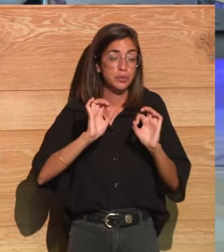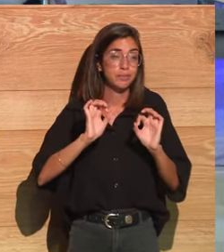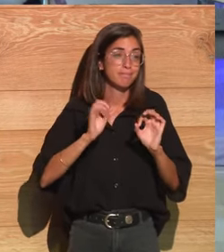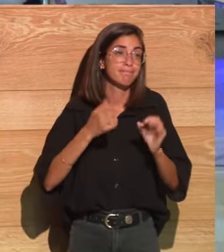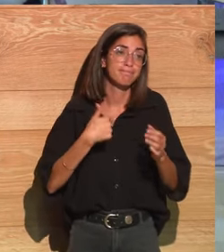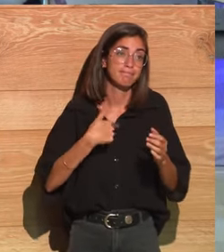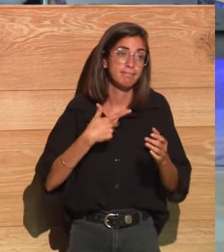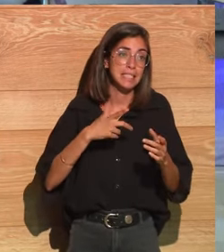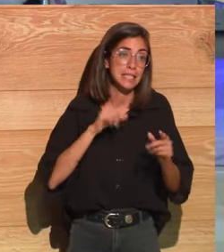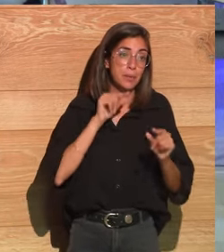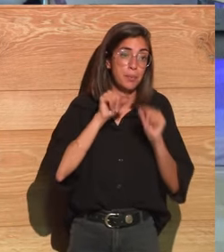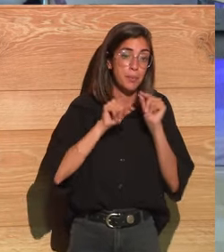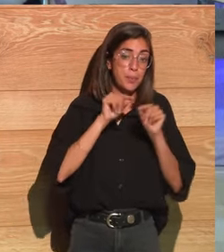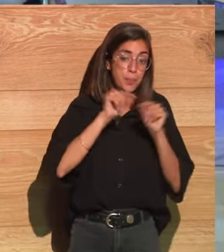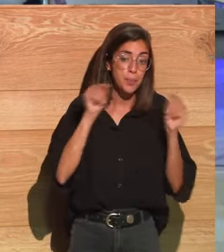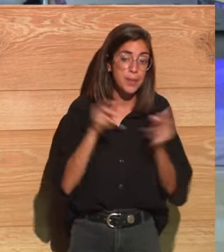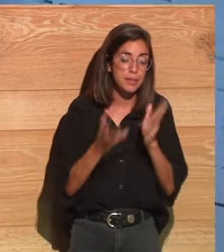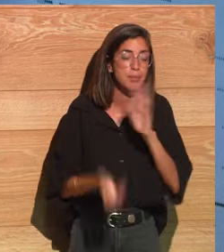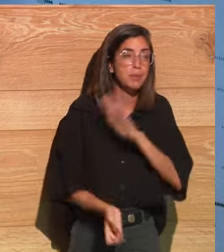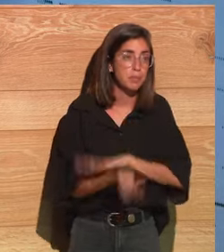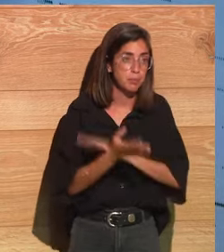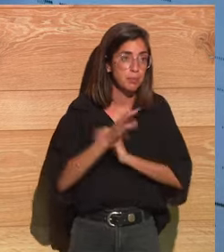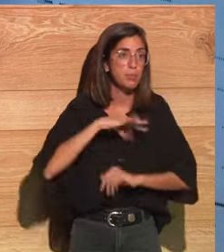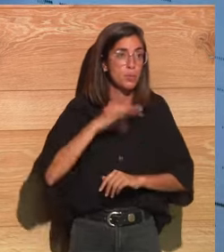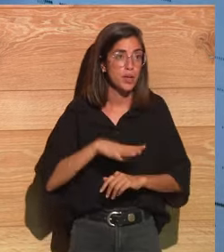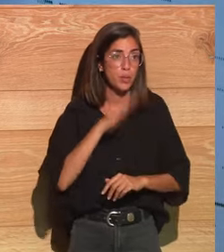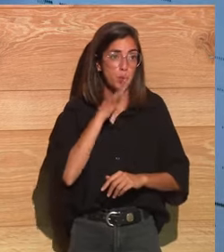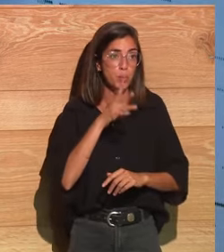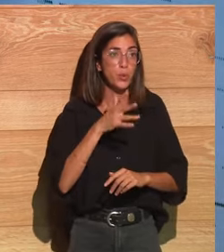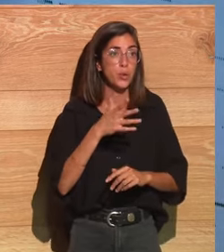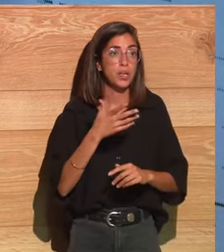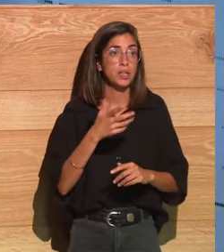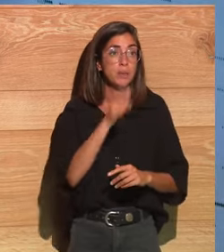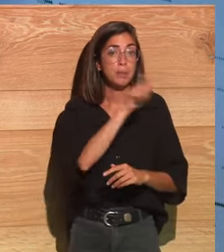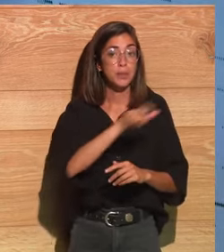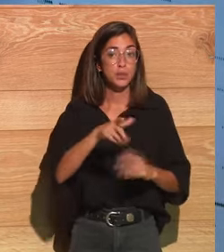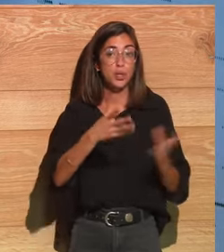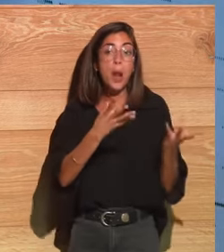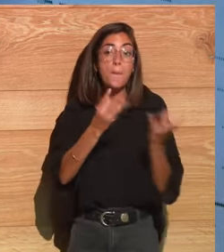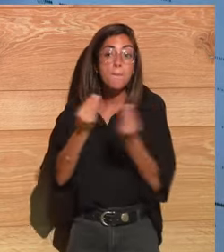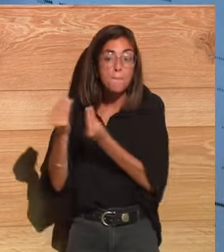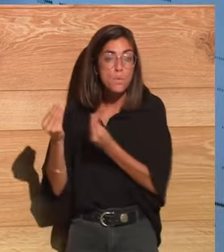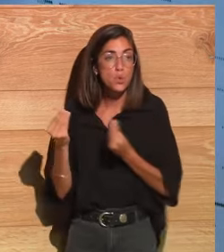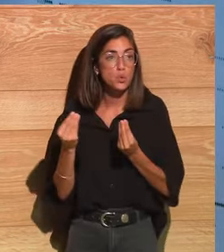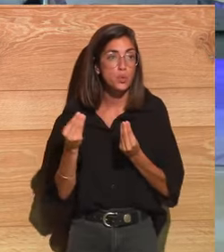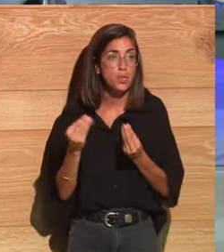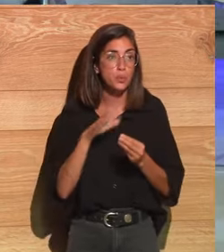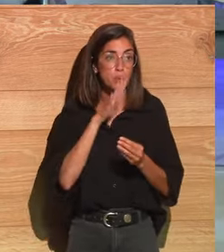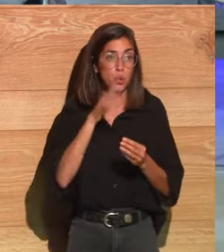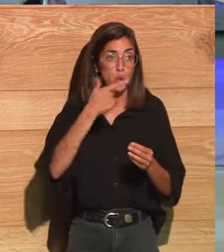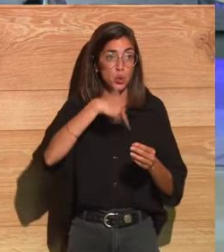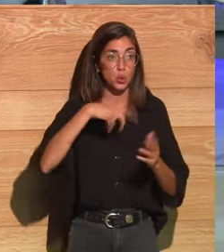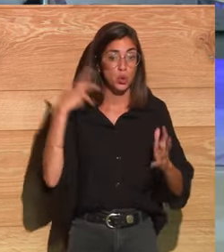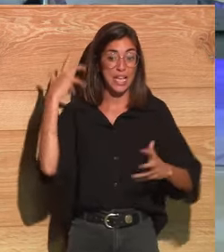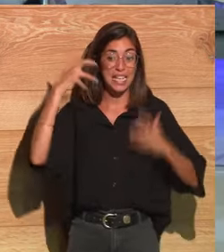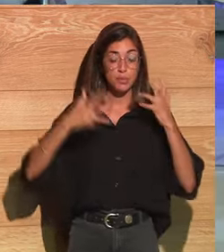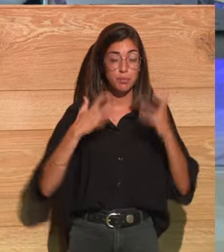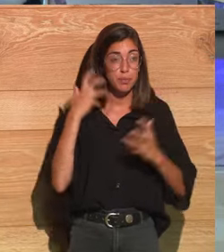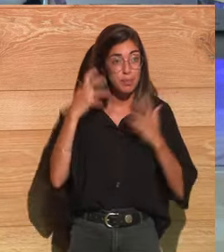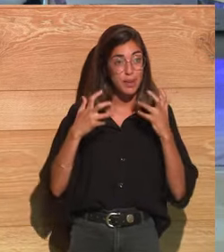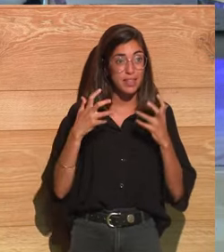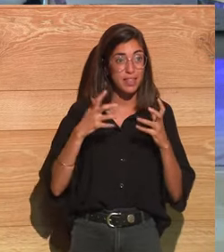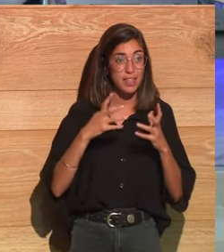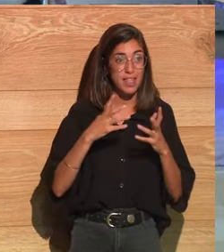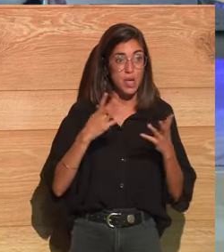muchos. Uh-huh. Es decir, empezamos un poco a pagar el precio de un éxito, y es que somos la especie más numerosa que existe. Al